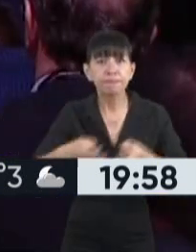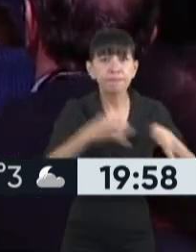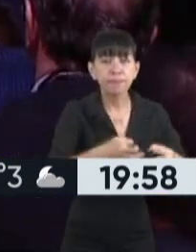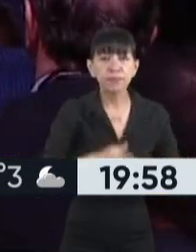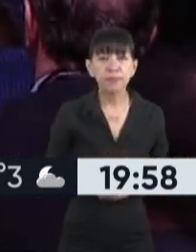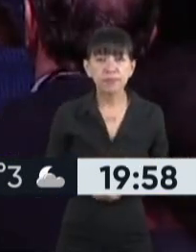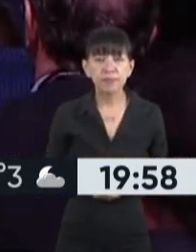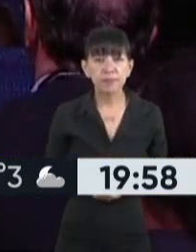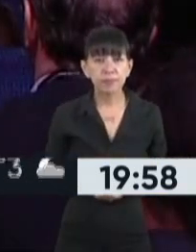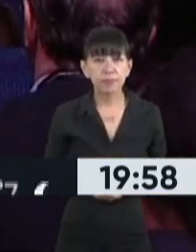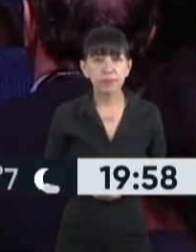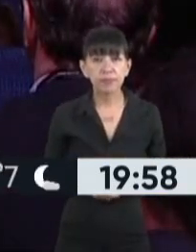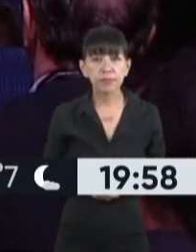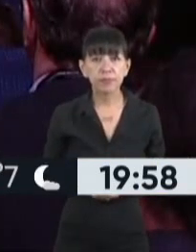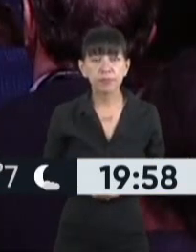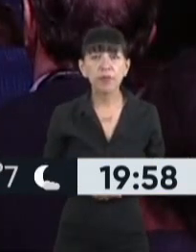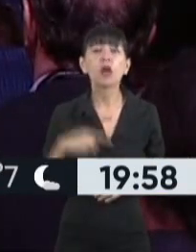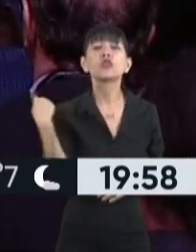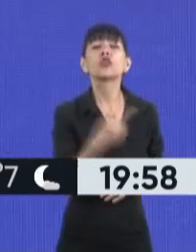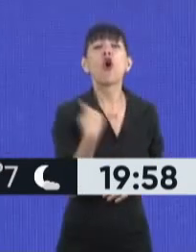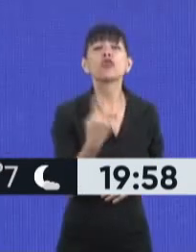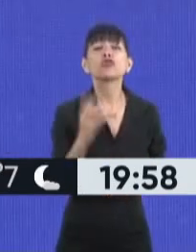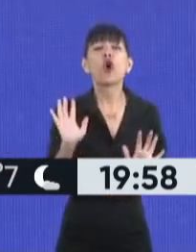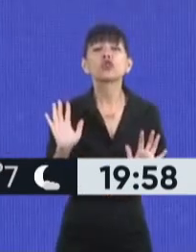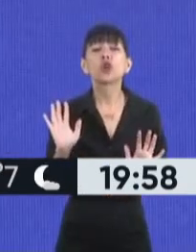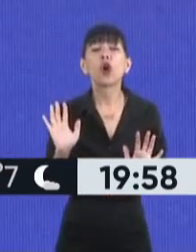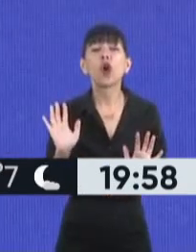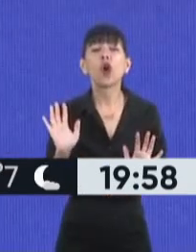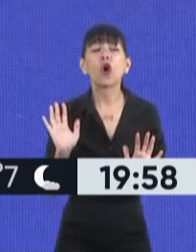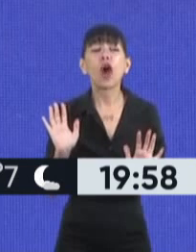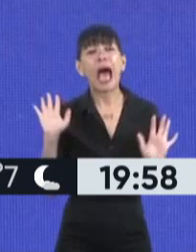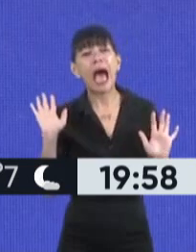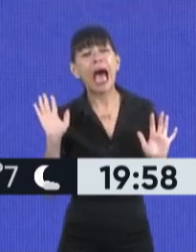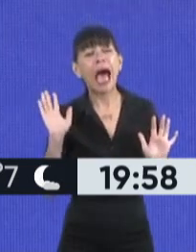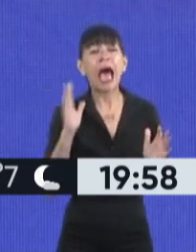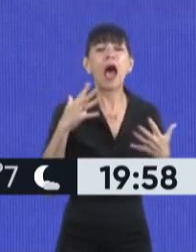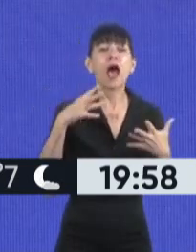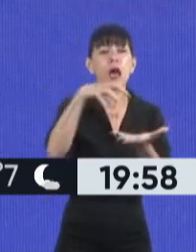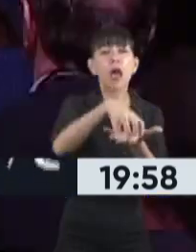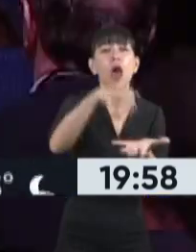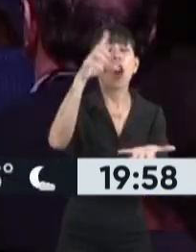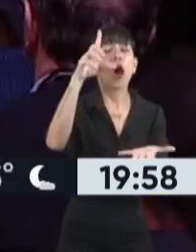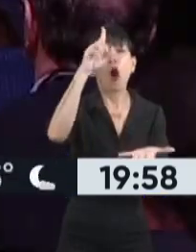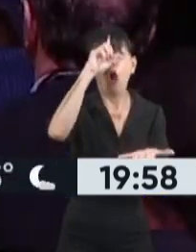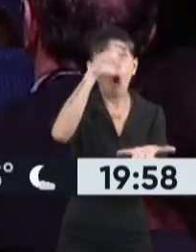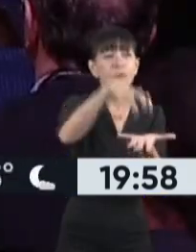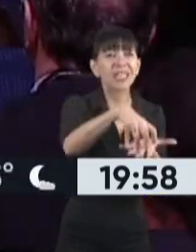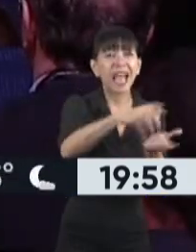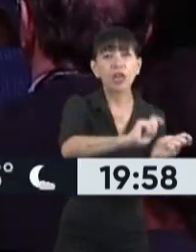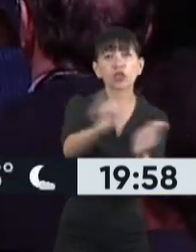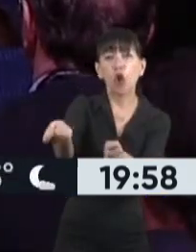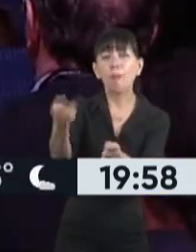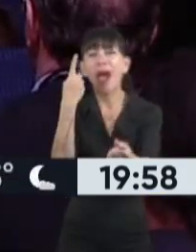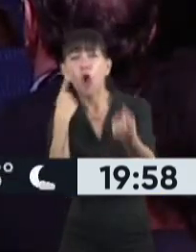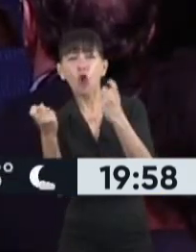Y no confiamos en que los hospitales queden en manos de la actividad privada. Bienvenido sea si lo hacen, ¿eh? Bienvenido sea, claro que sí.